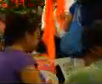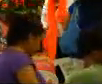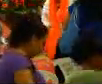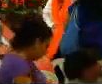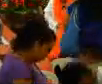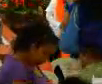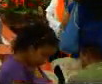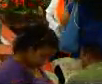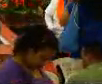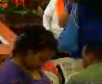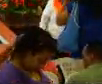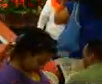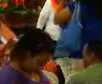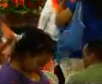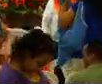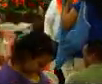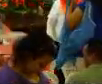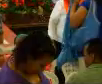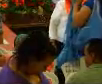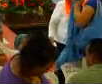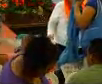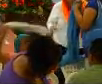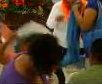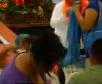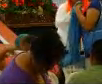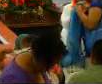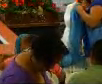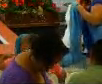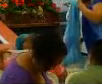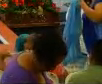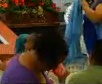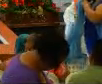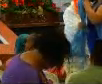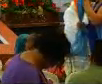están obstruyendo a otros hermanos, por favor,